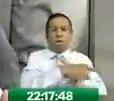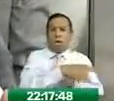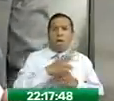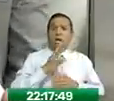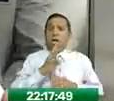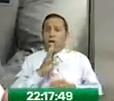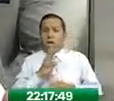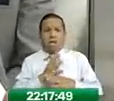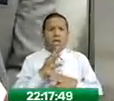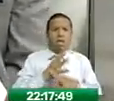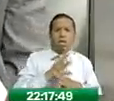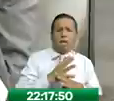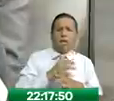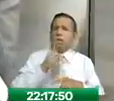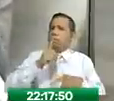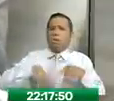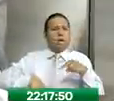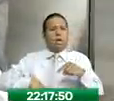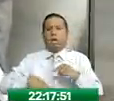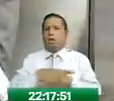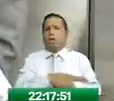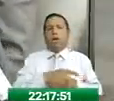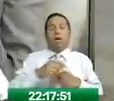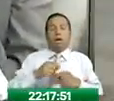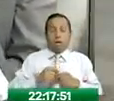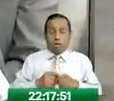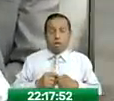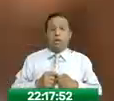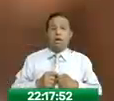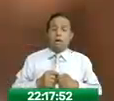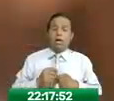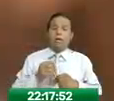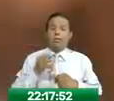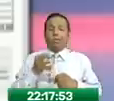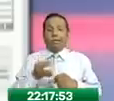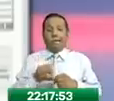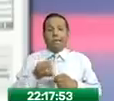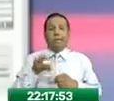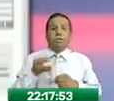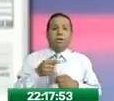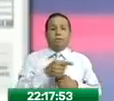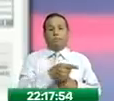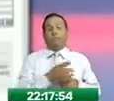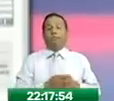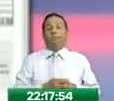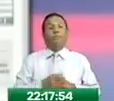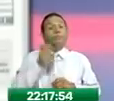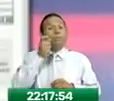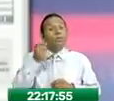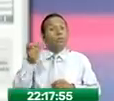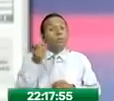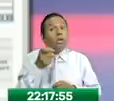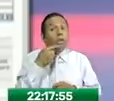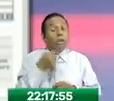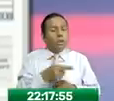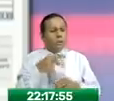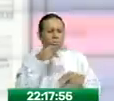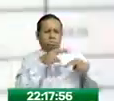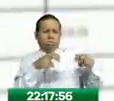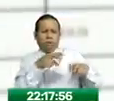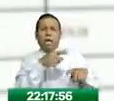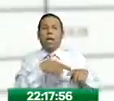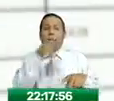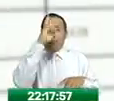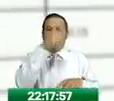Solo asiente con la cabeza y balbucea por momentos. A Salcedo lo investiga la fiscalía por el supuesto delito de fraude procesal